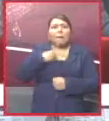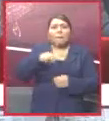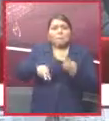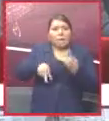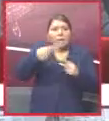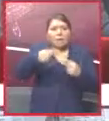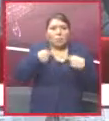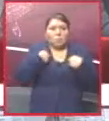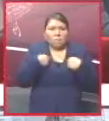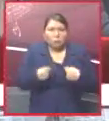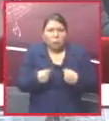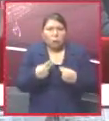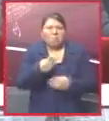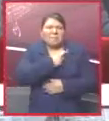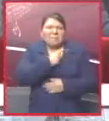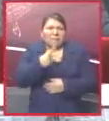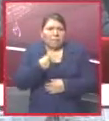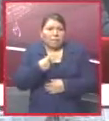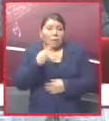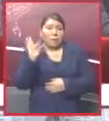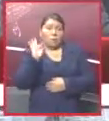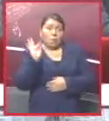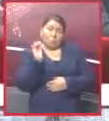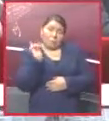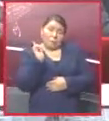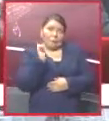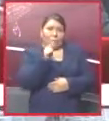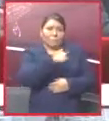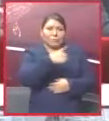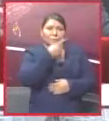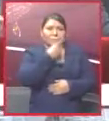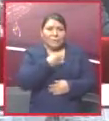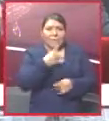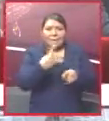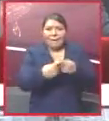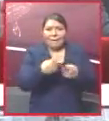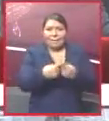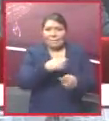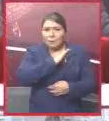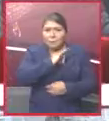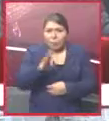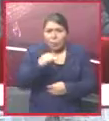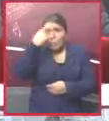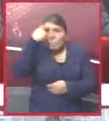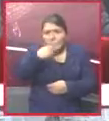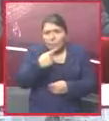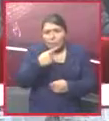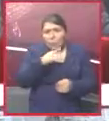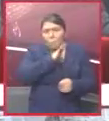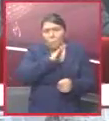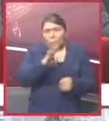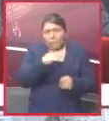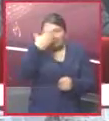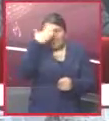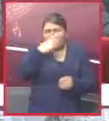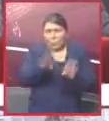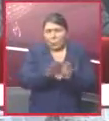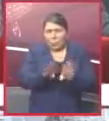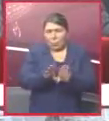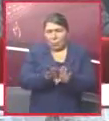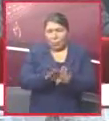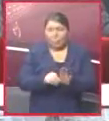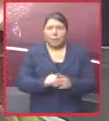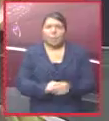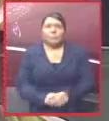nos pudiera proporcionar con alguien de su equipo de trabajo ese ejemplo de sanción para poderlo ahí distribuir.